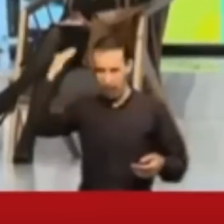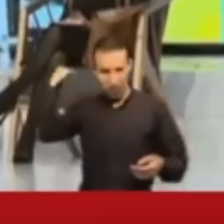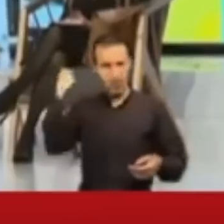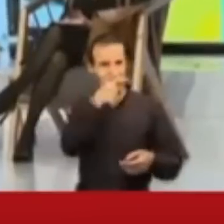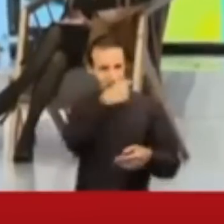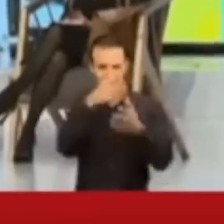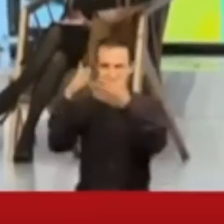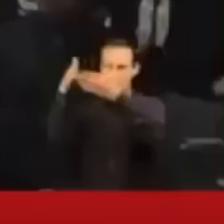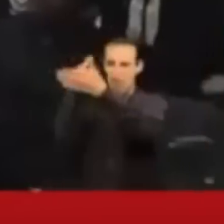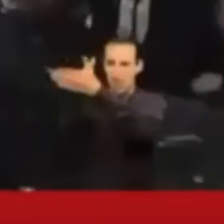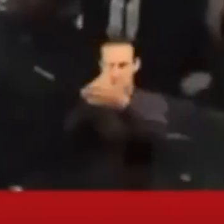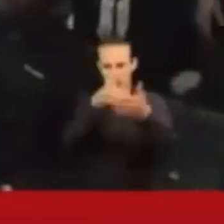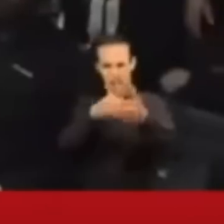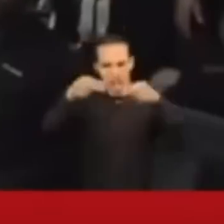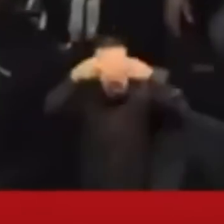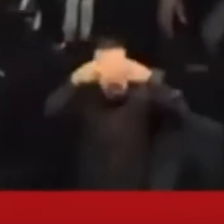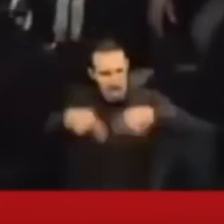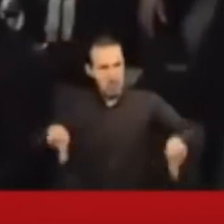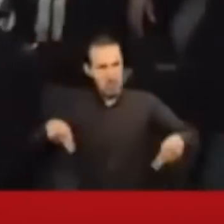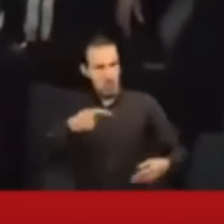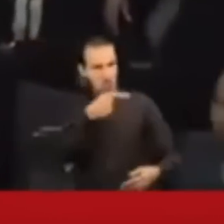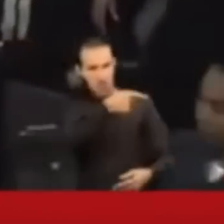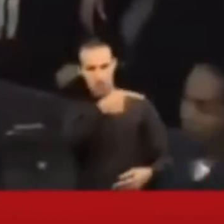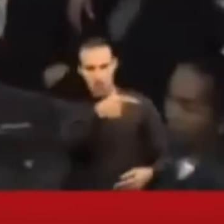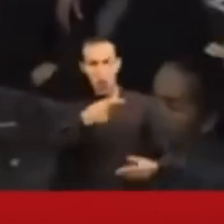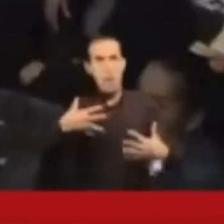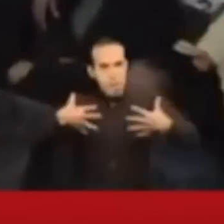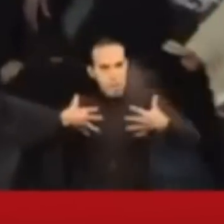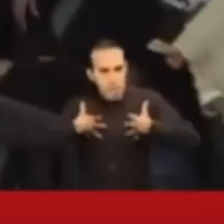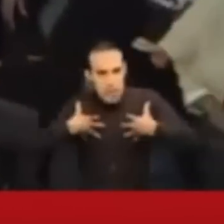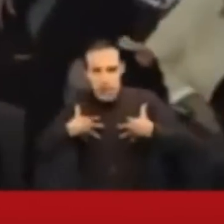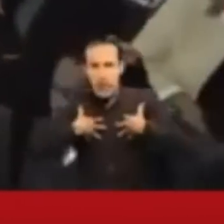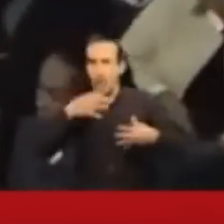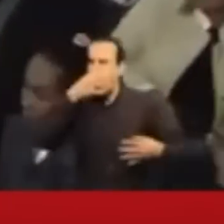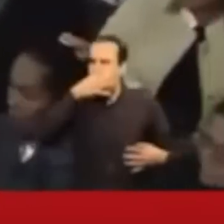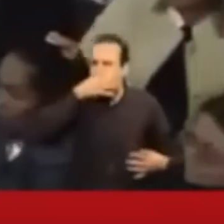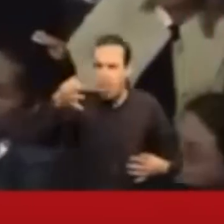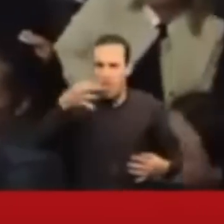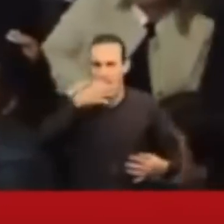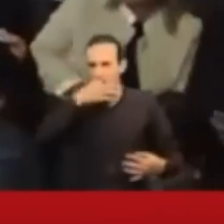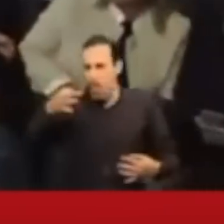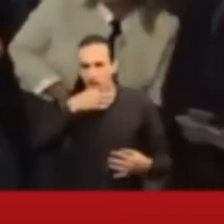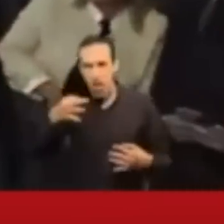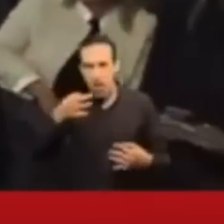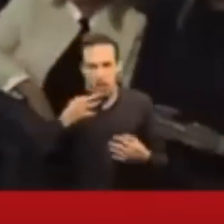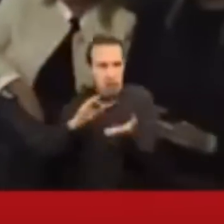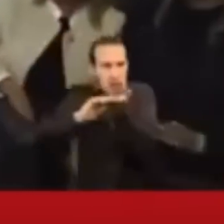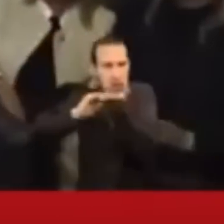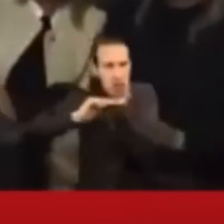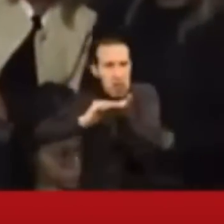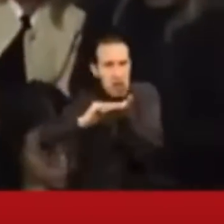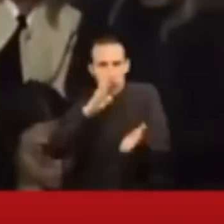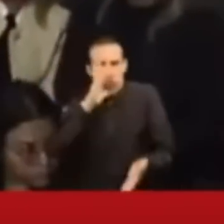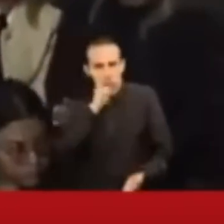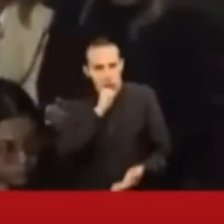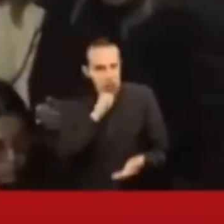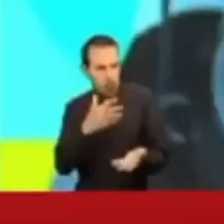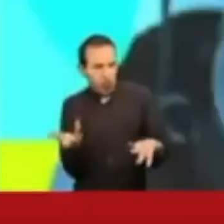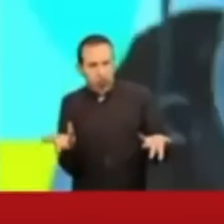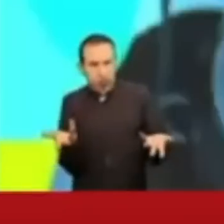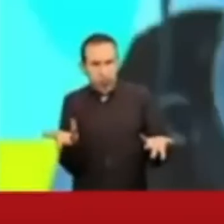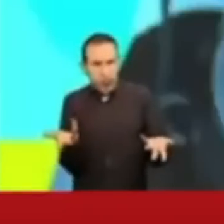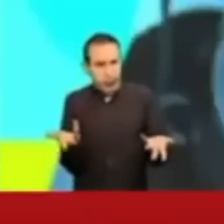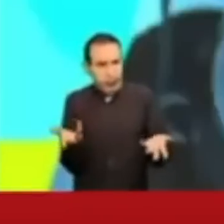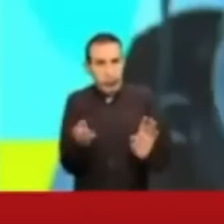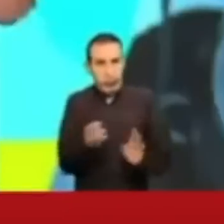y que hoy las víctimas que lo han denunciado no se sienten reparadas. ¿Cuánto poder político vamos a seguir concentrando en